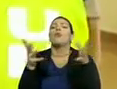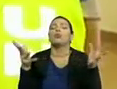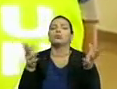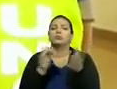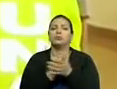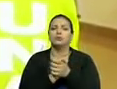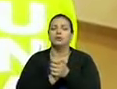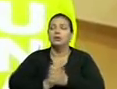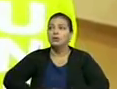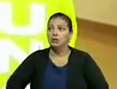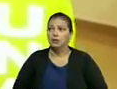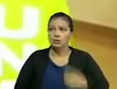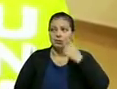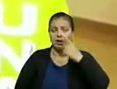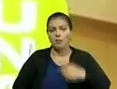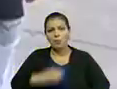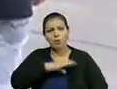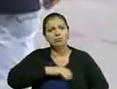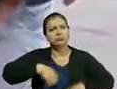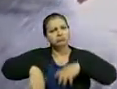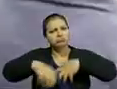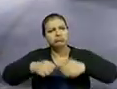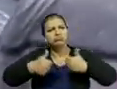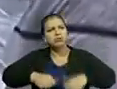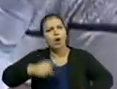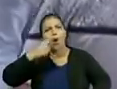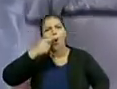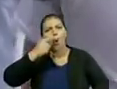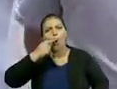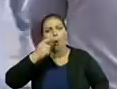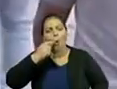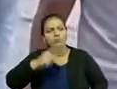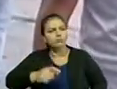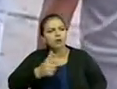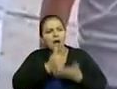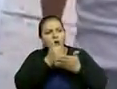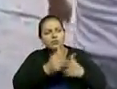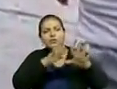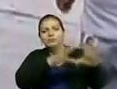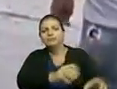fotografía y datos de la víctima. Informó Carlos Julio Gurumino.